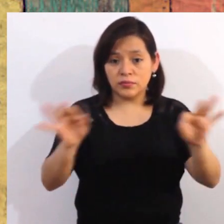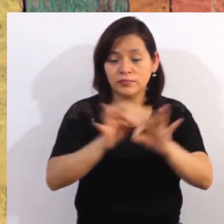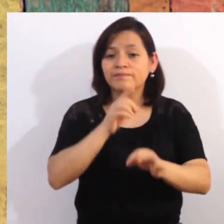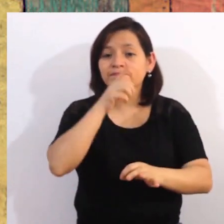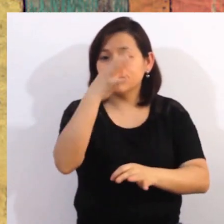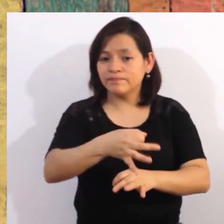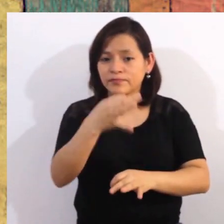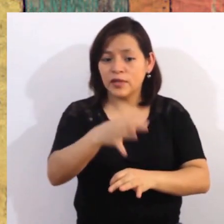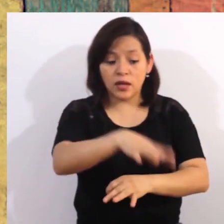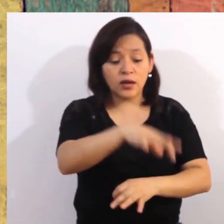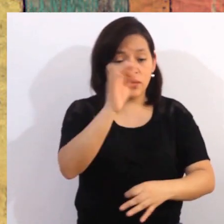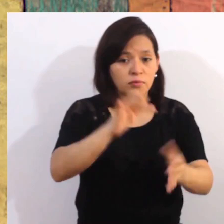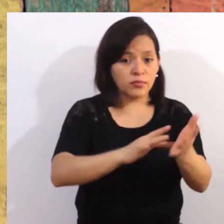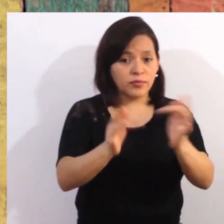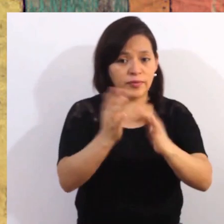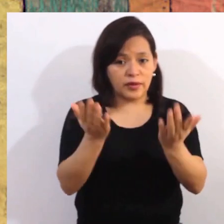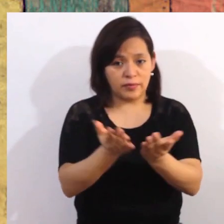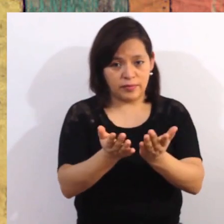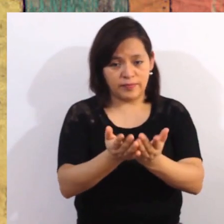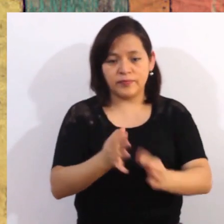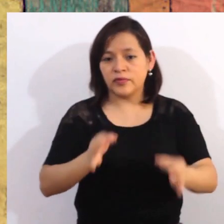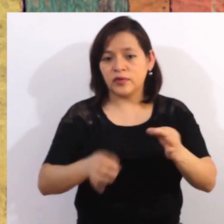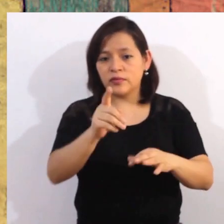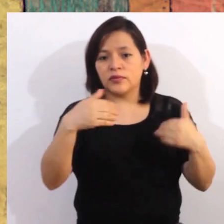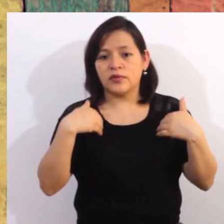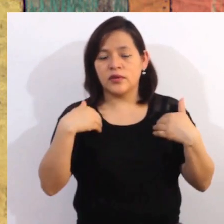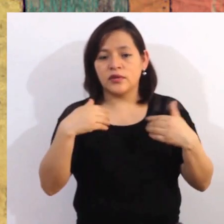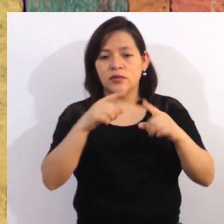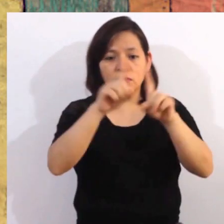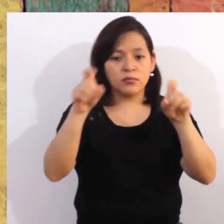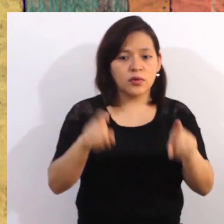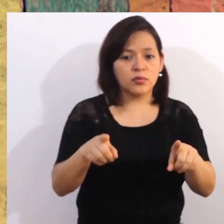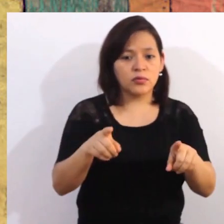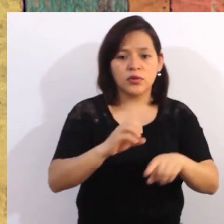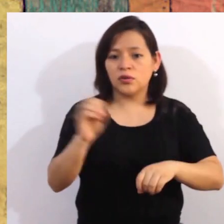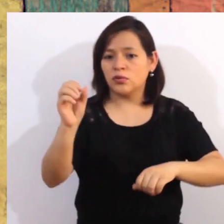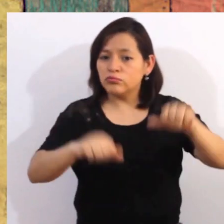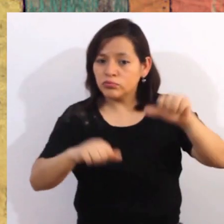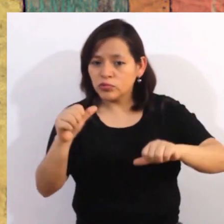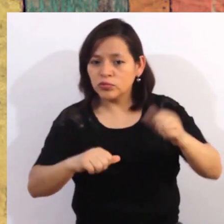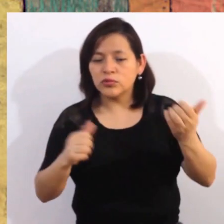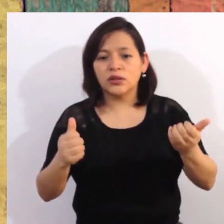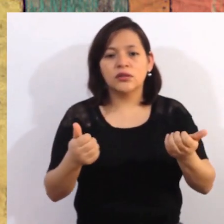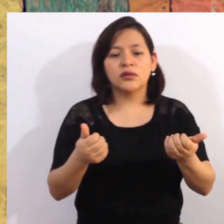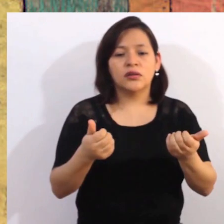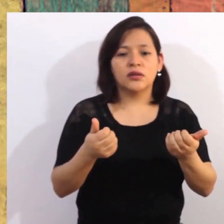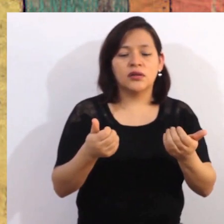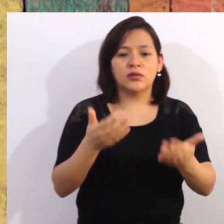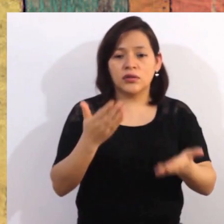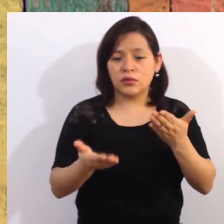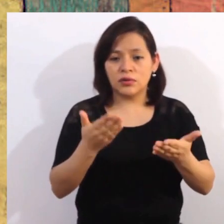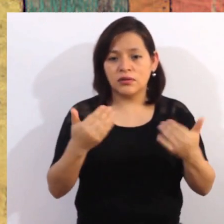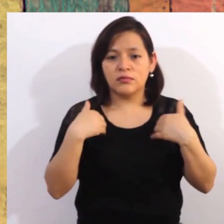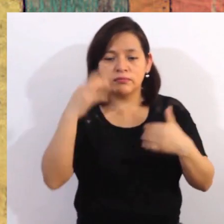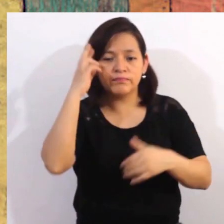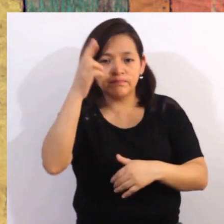que encontramos en la Biblia. Si tienes algún comentario, una pregunta, tal vez alguna inquietud, o tal vez